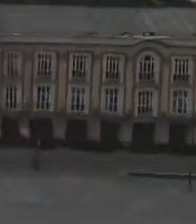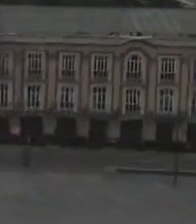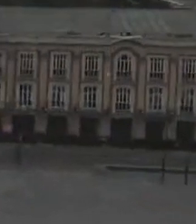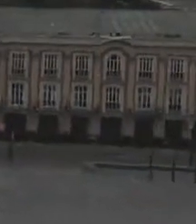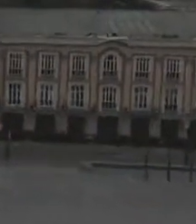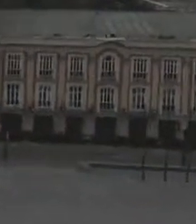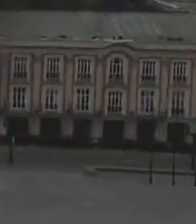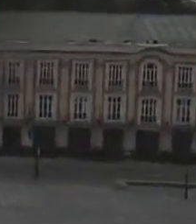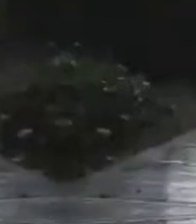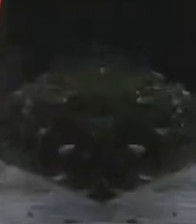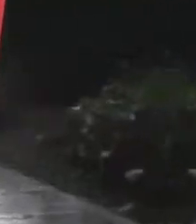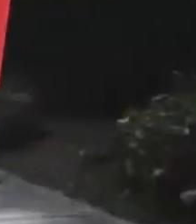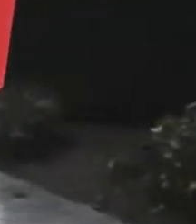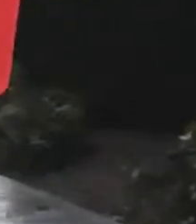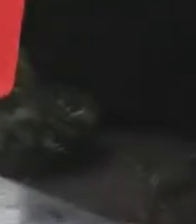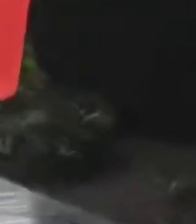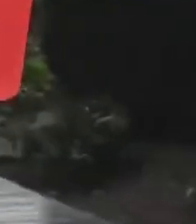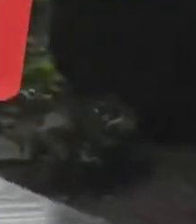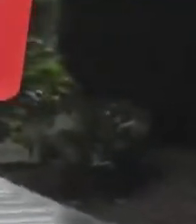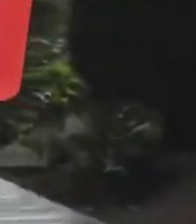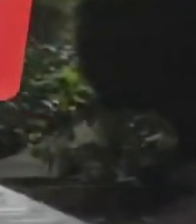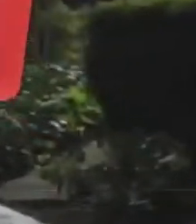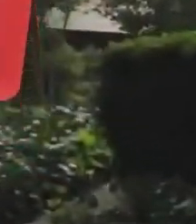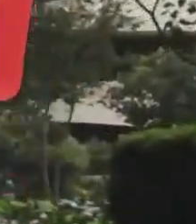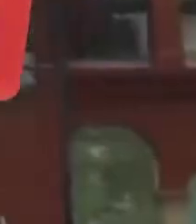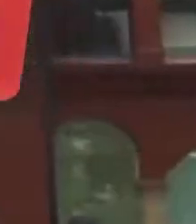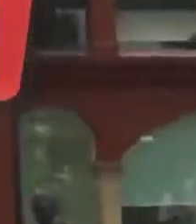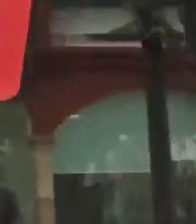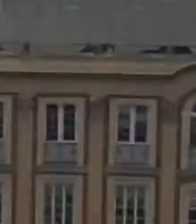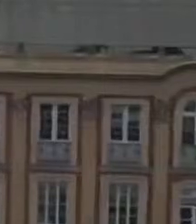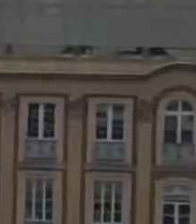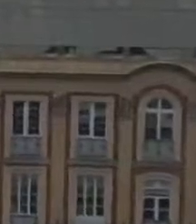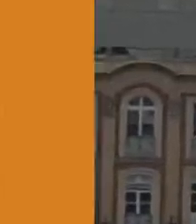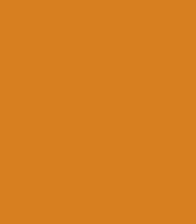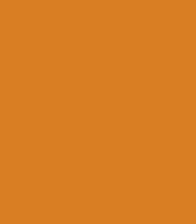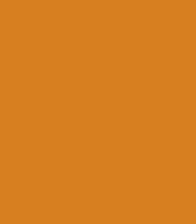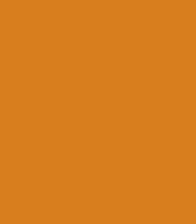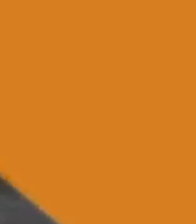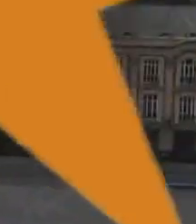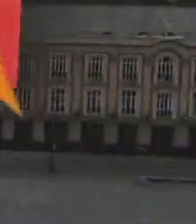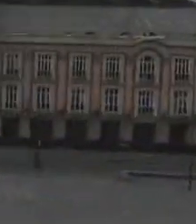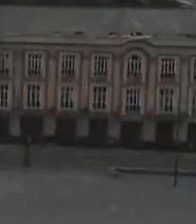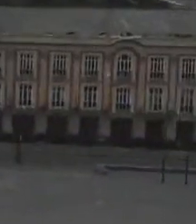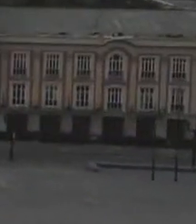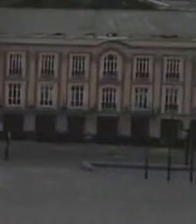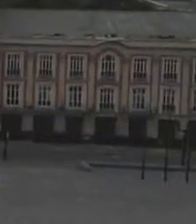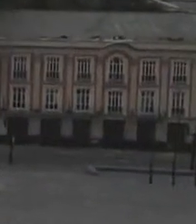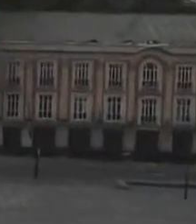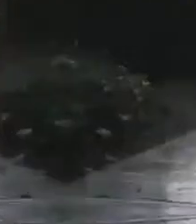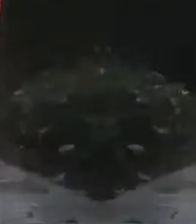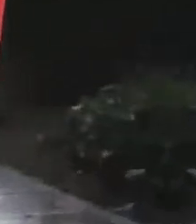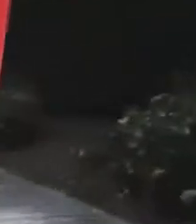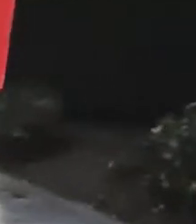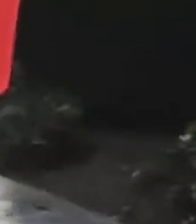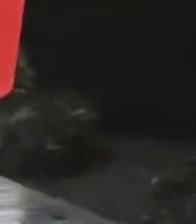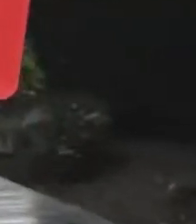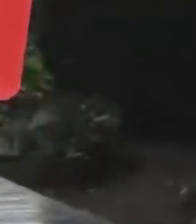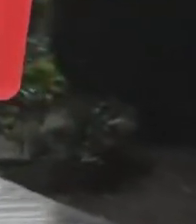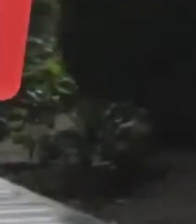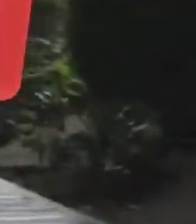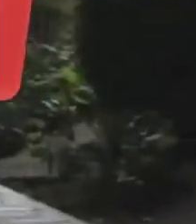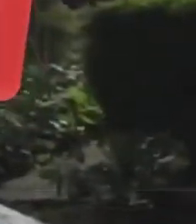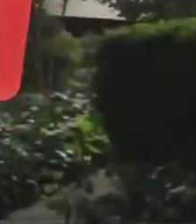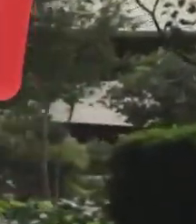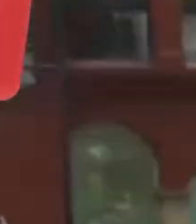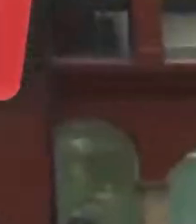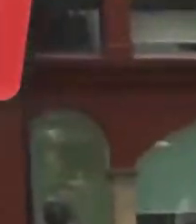día con la alcaldía. Información de primera mano para la ciudadanía. Al día con la alcaldía. Información de primera mano